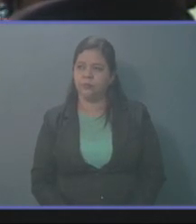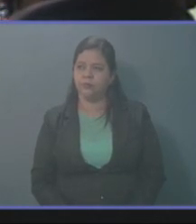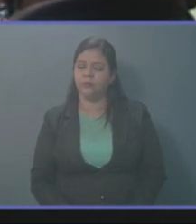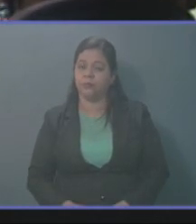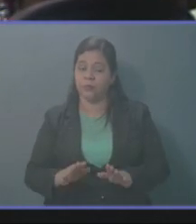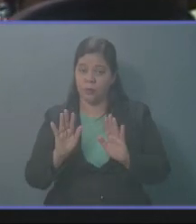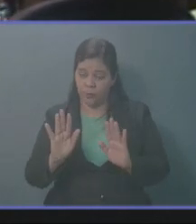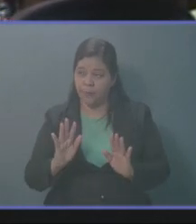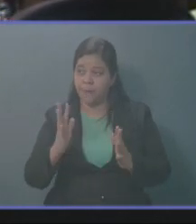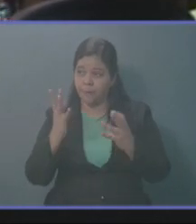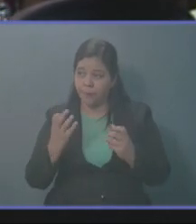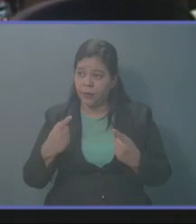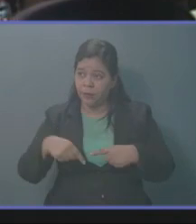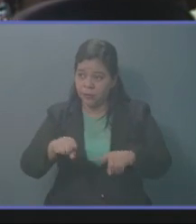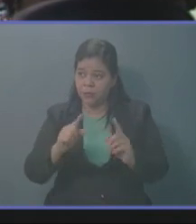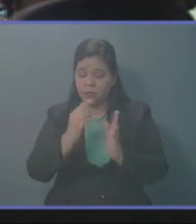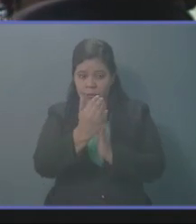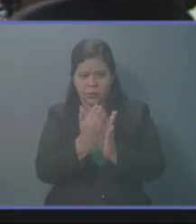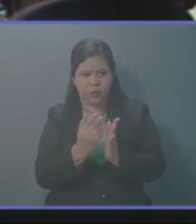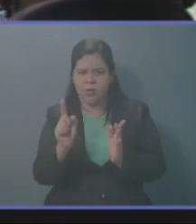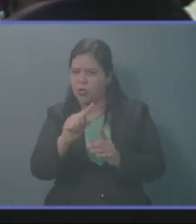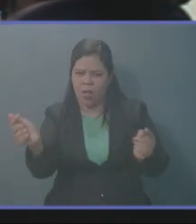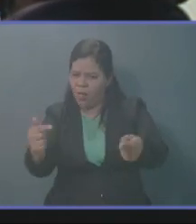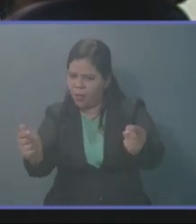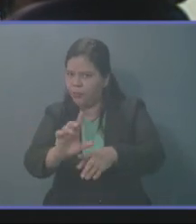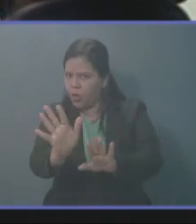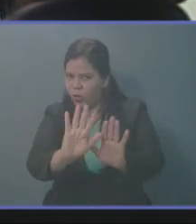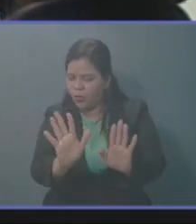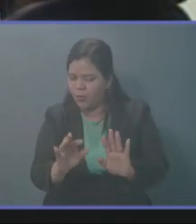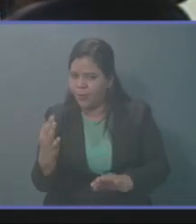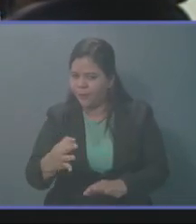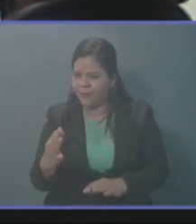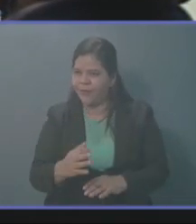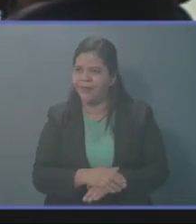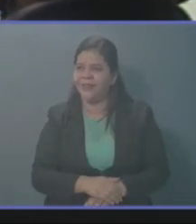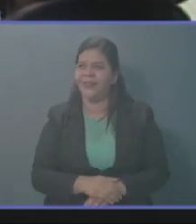Vaya, vamos a continuar con la agenda, no peleen, porfa.